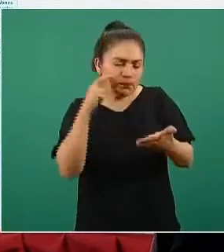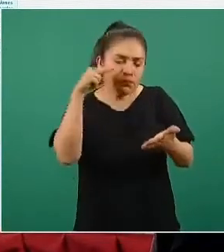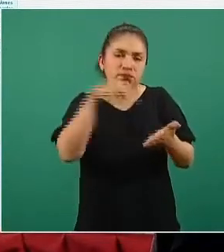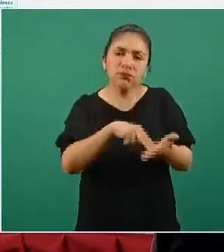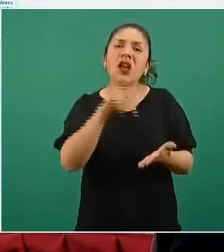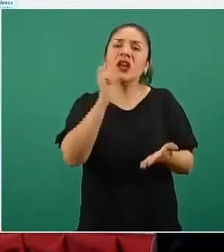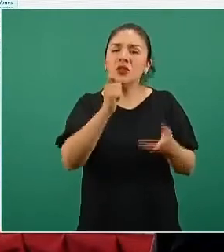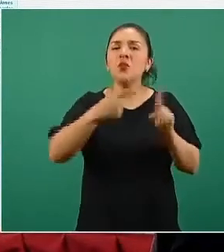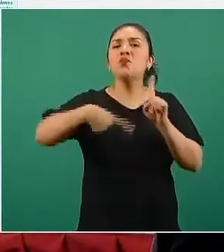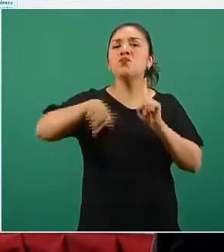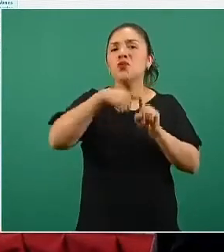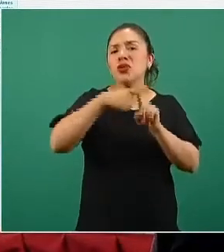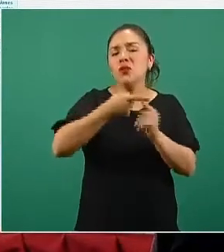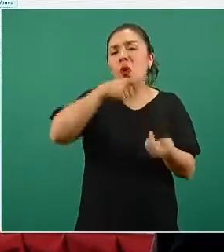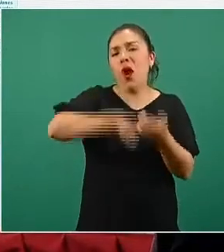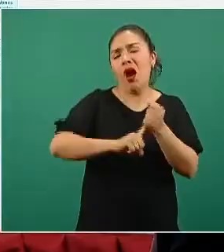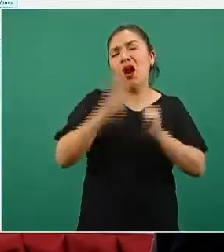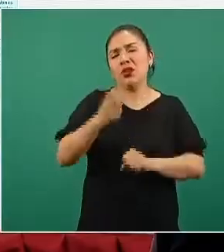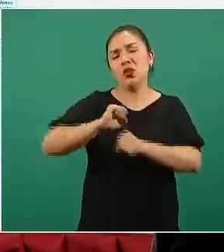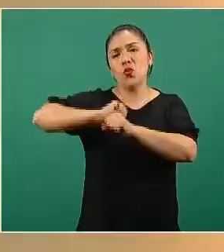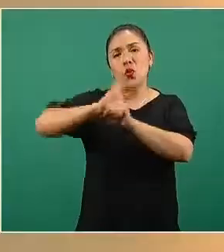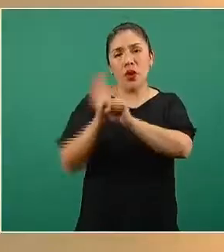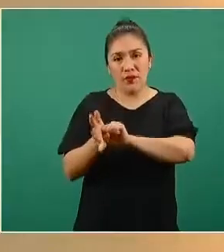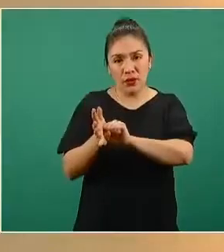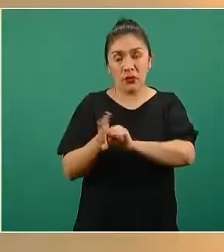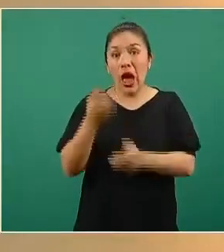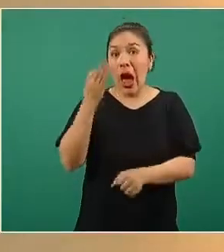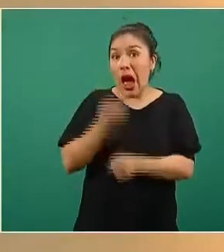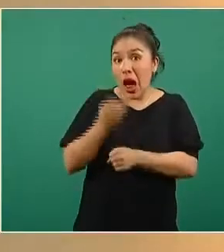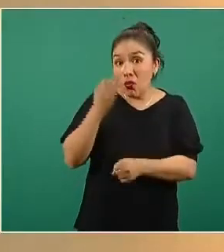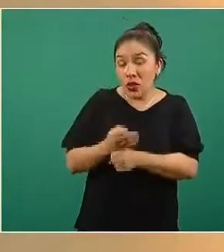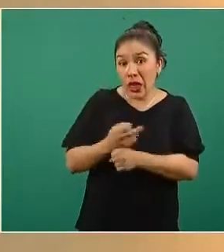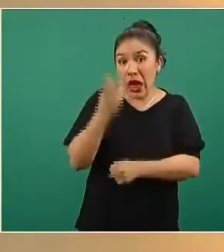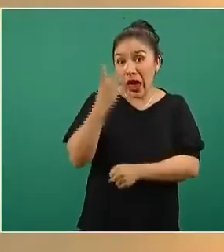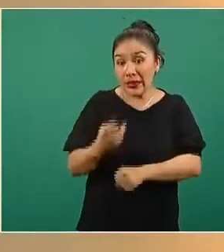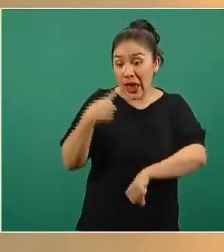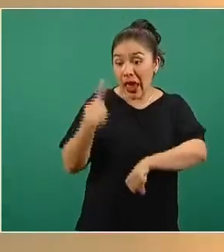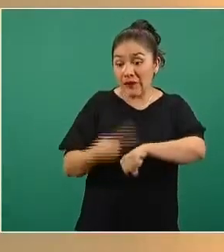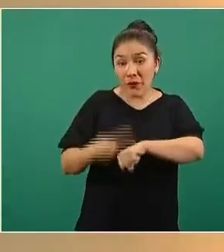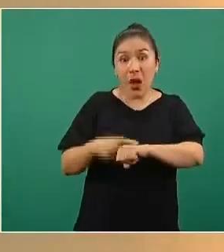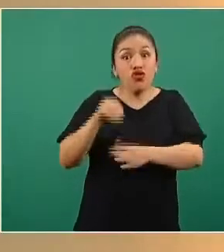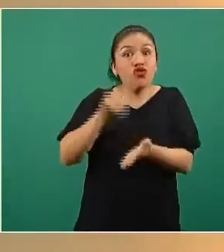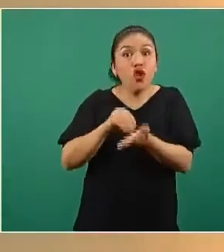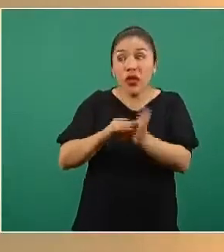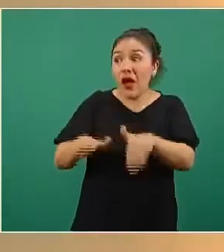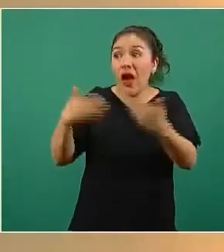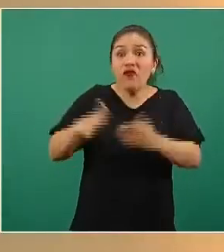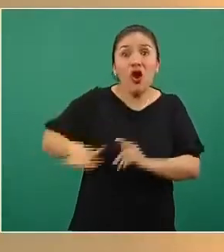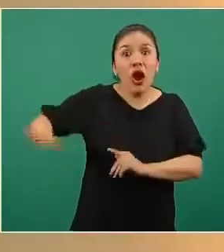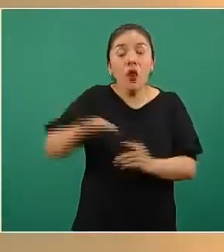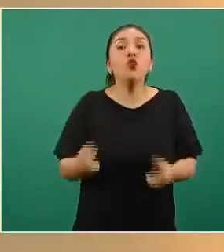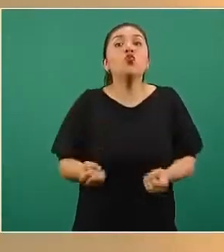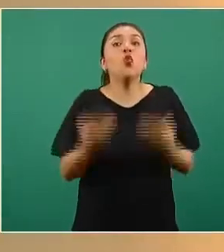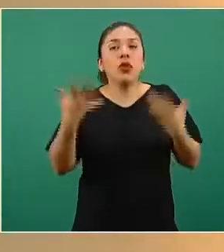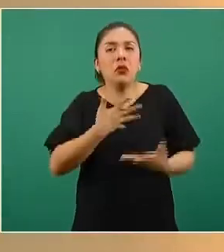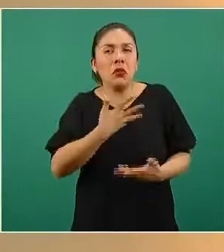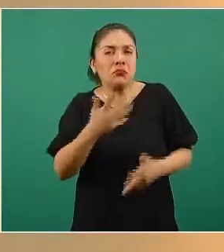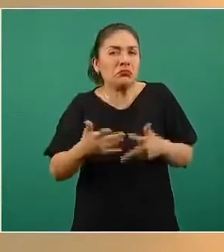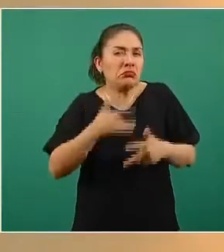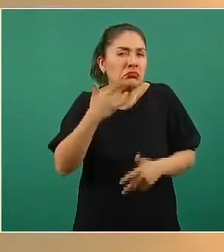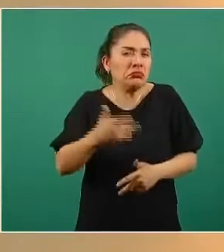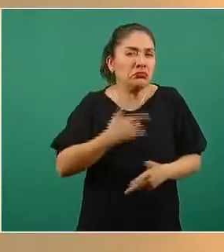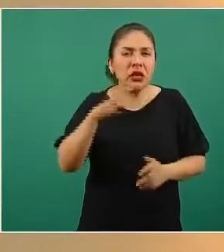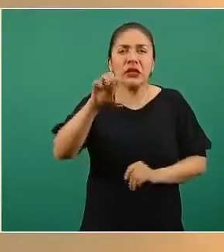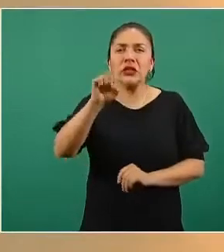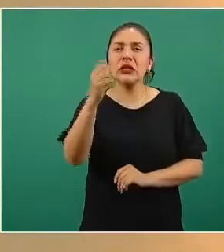prueba contra el virus SARS-CoV-2. Actualmente la epidemia activa se estima en